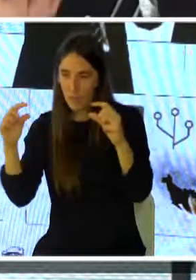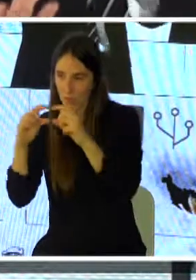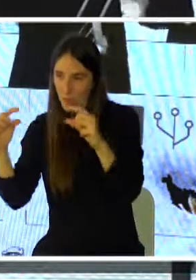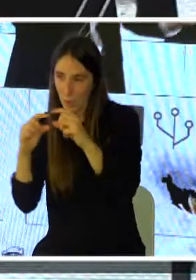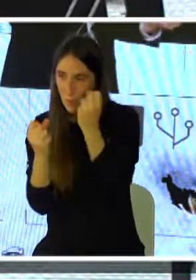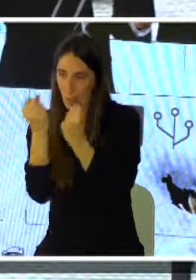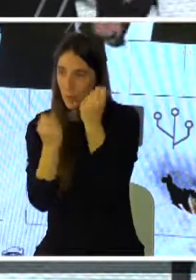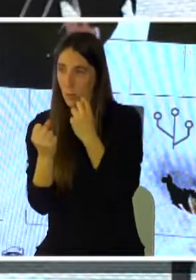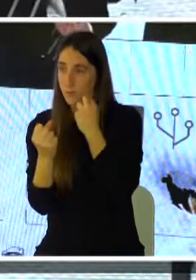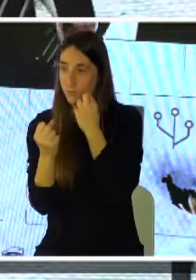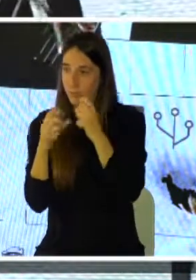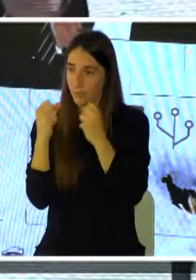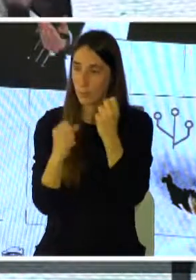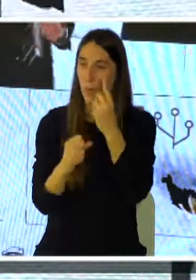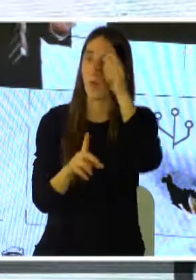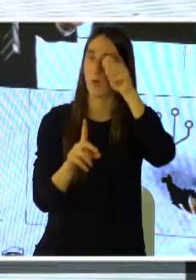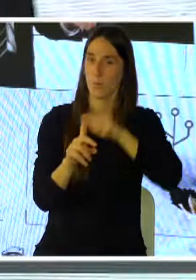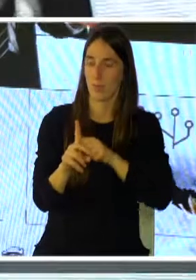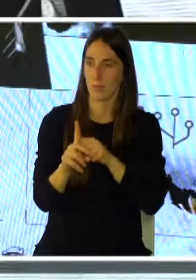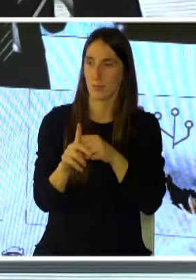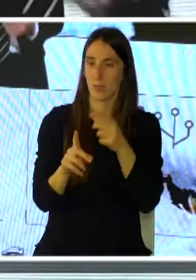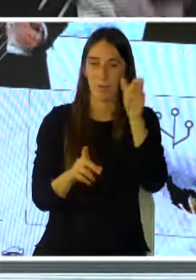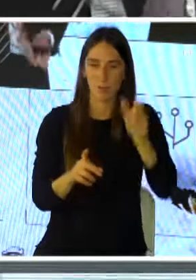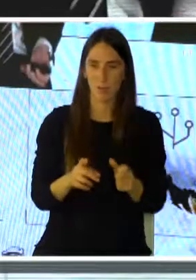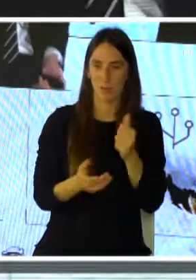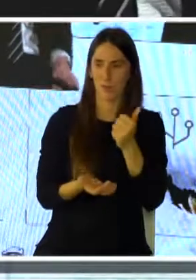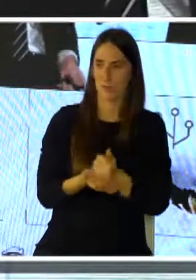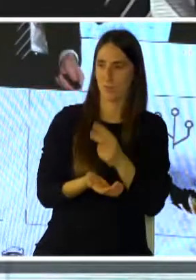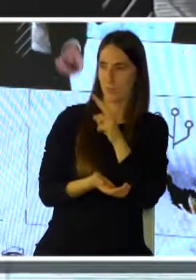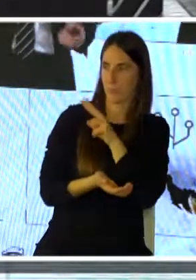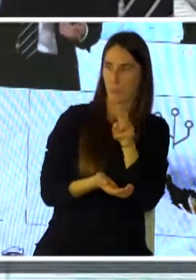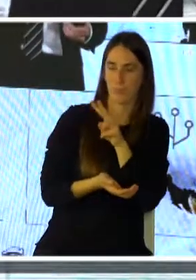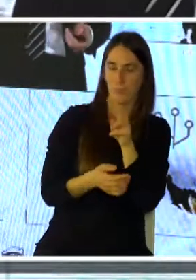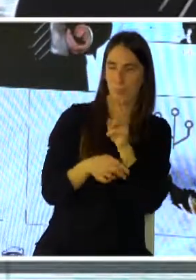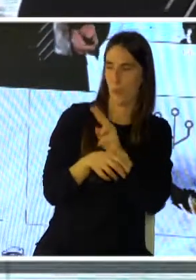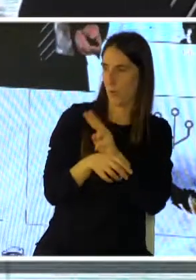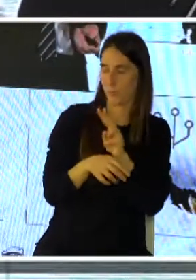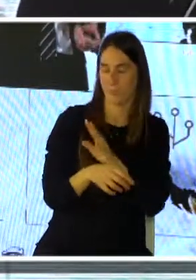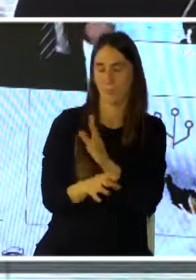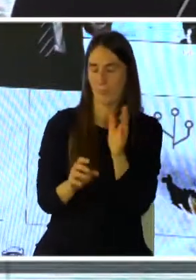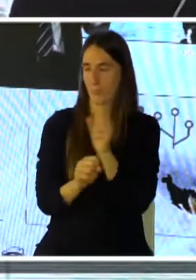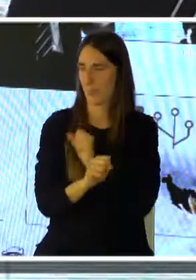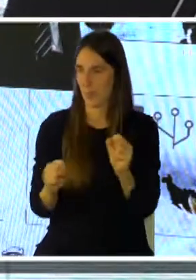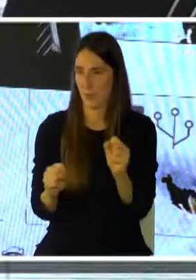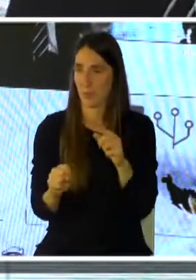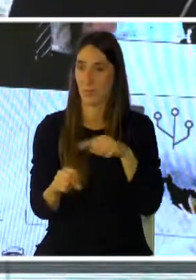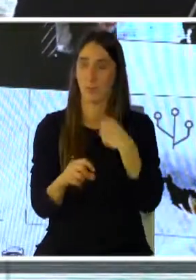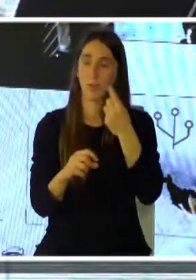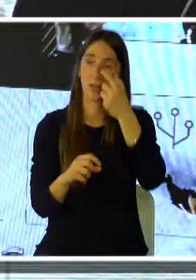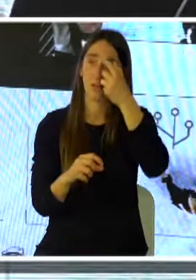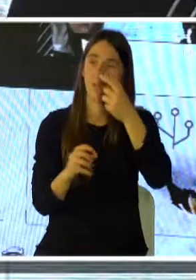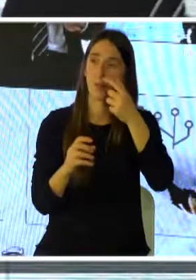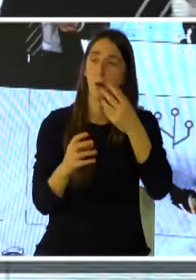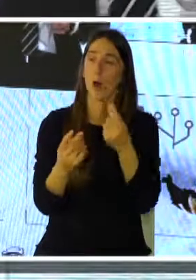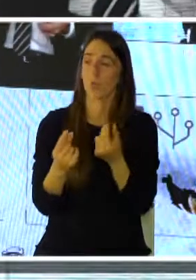un mes, digamos. O sea que sería impensable que los inspectores pudieran hacer esto y es algo muy importante porque atrás de esto está la equidad tributaria,